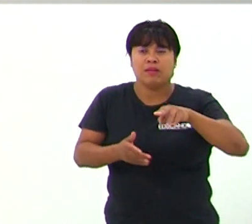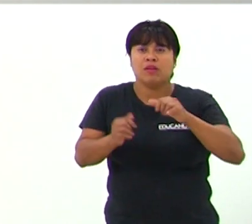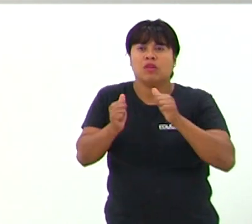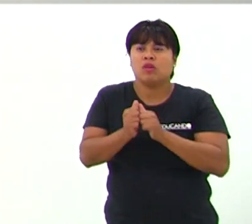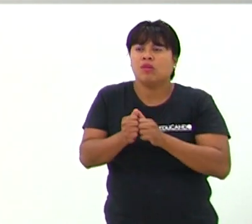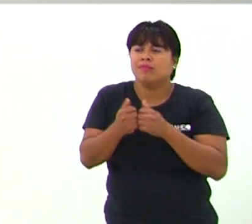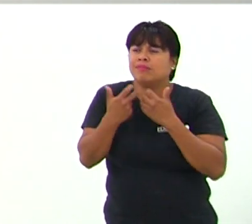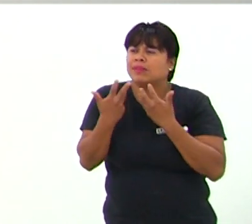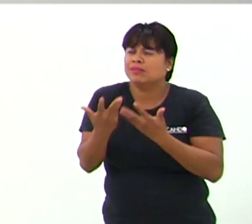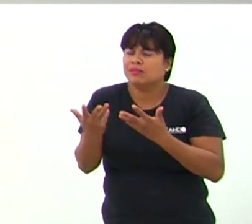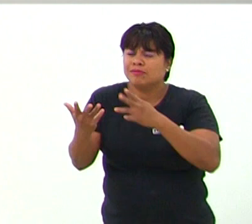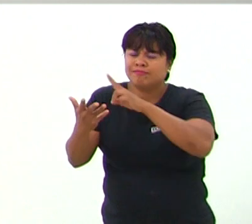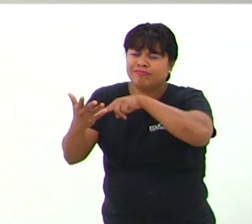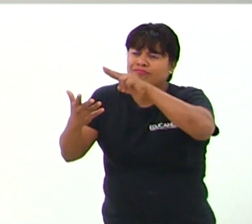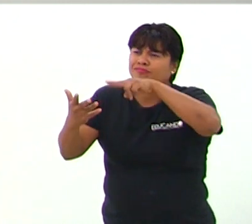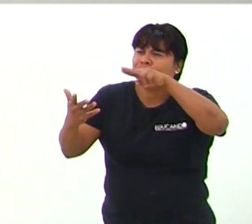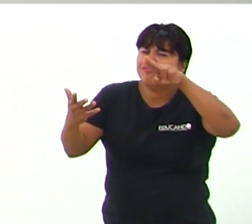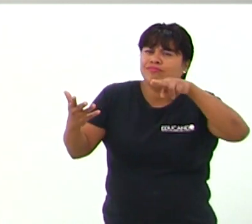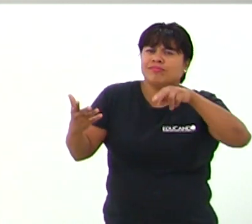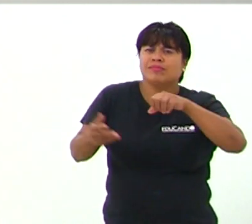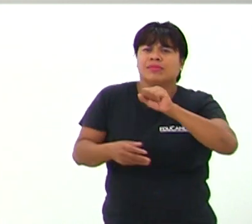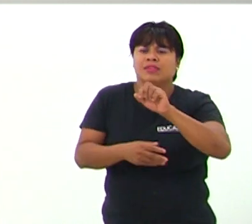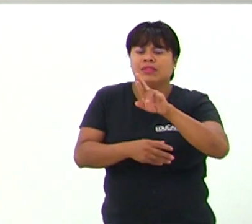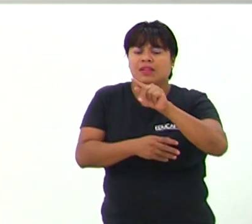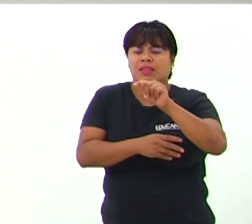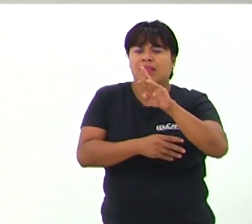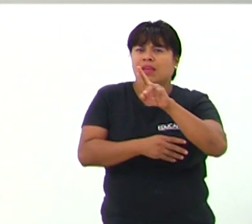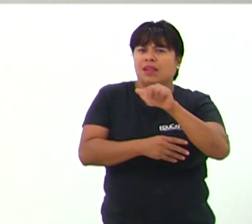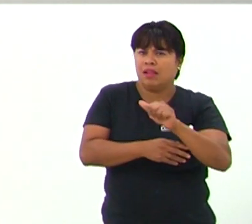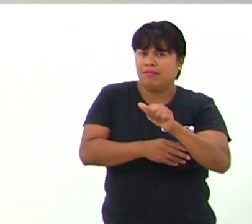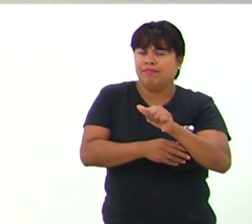pintaba con pasión certera.